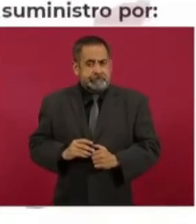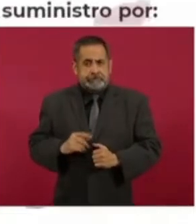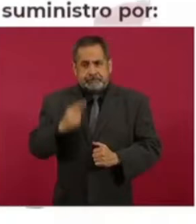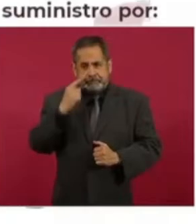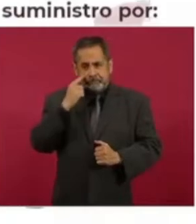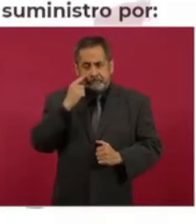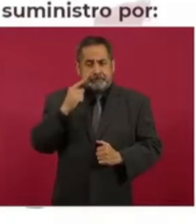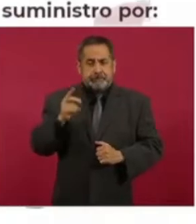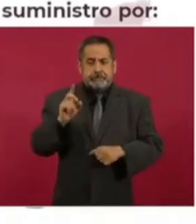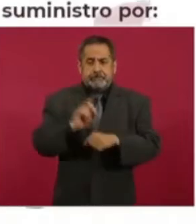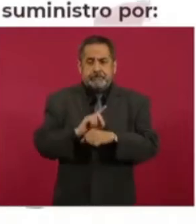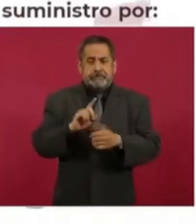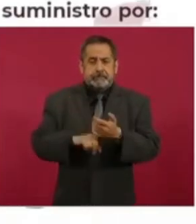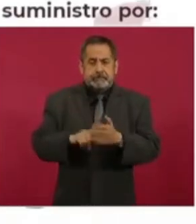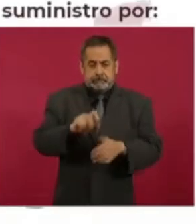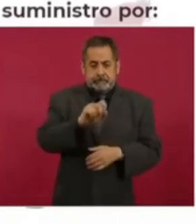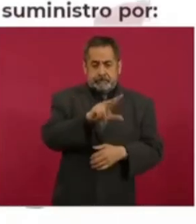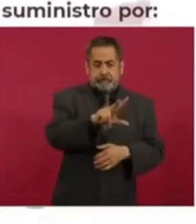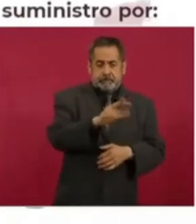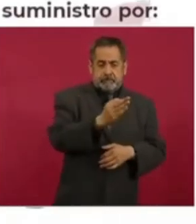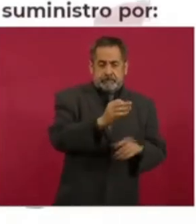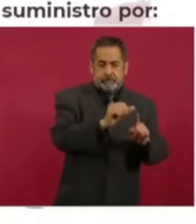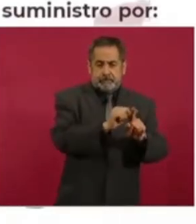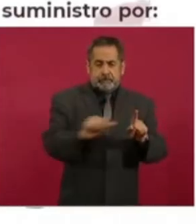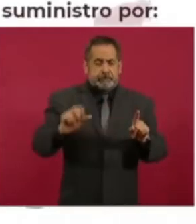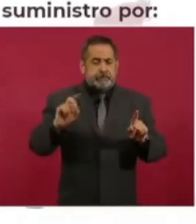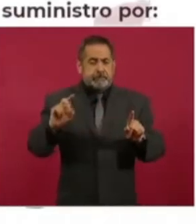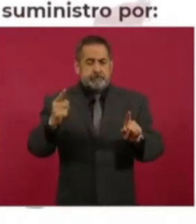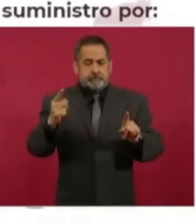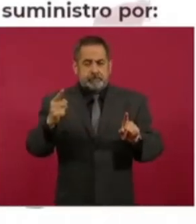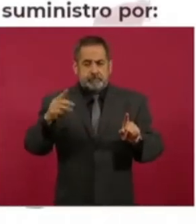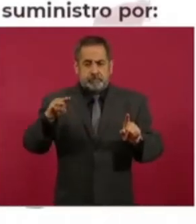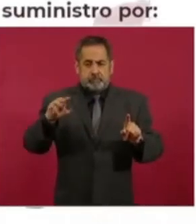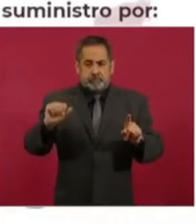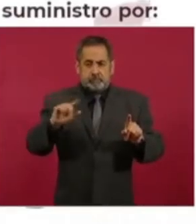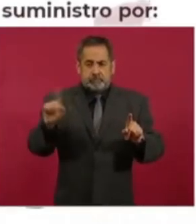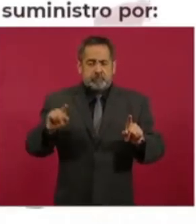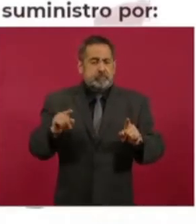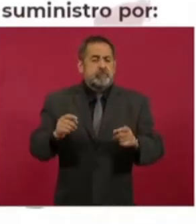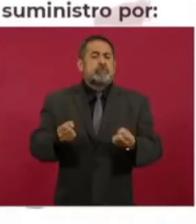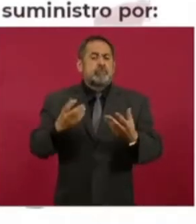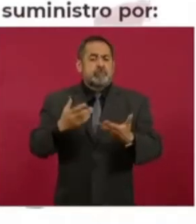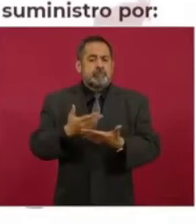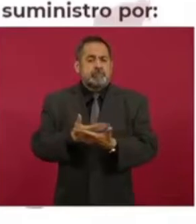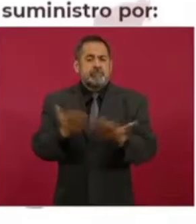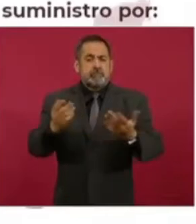días, del 28 de febrero al 31 de marzo, se distribuyeron